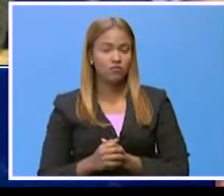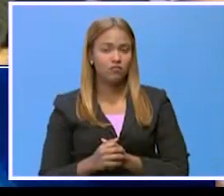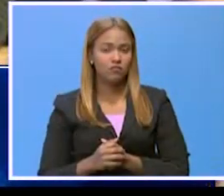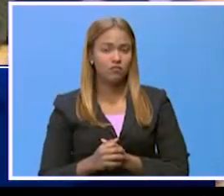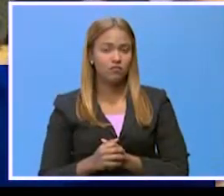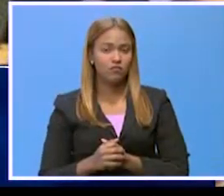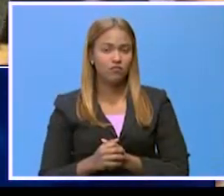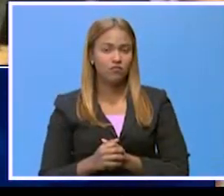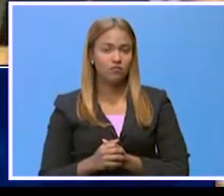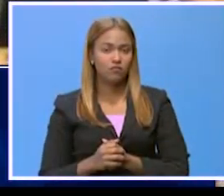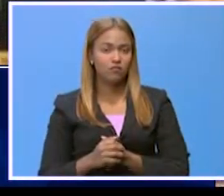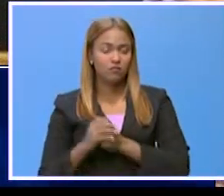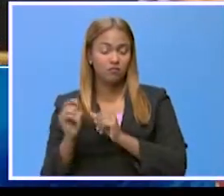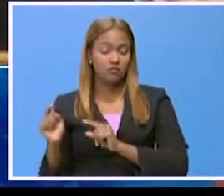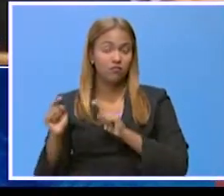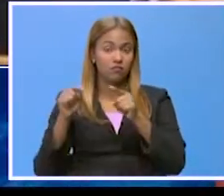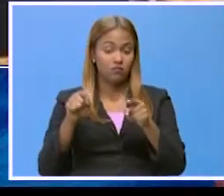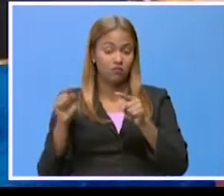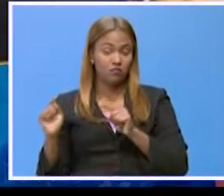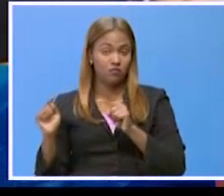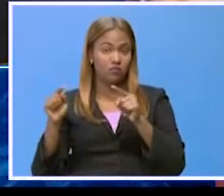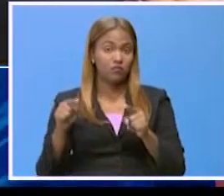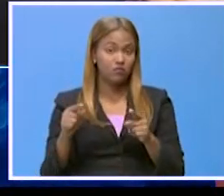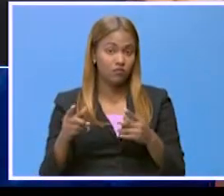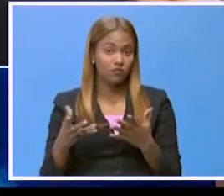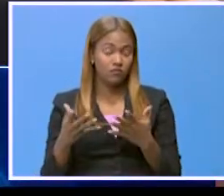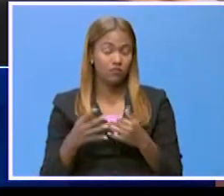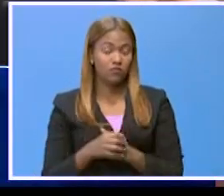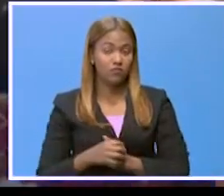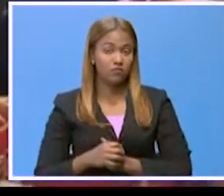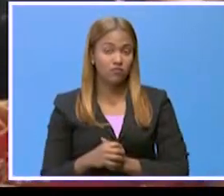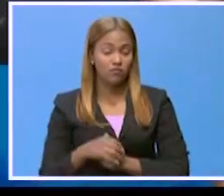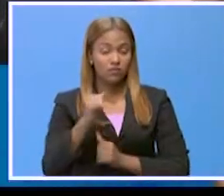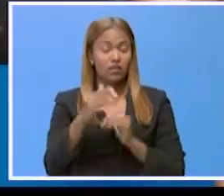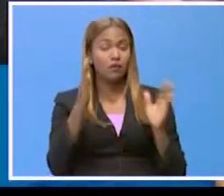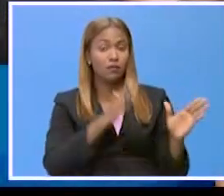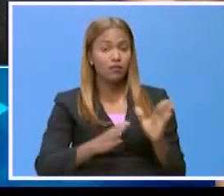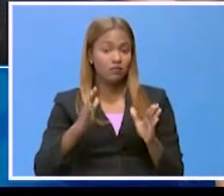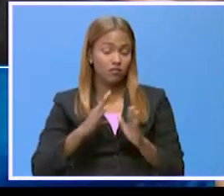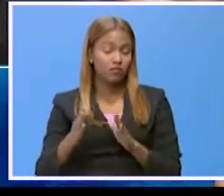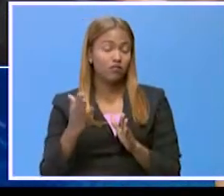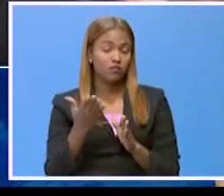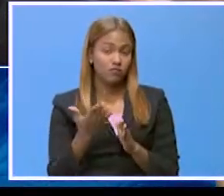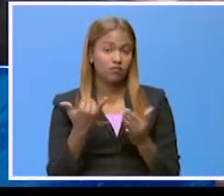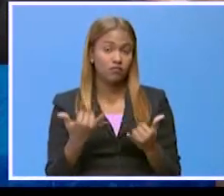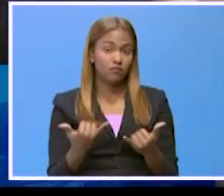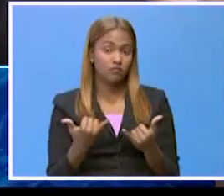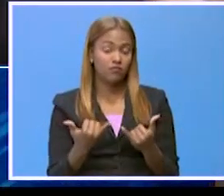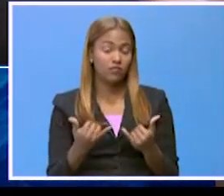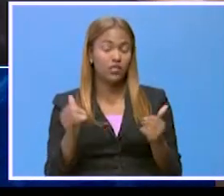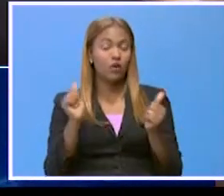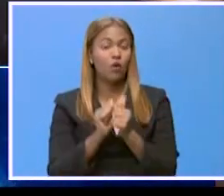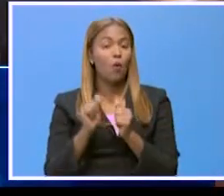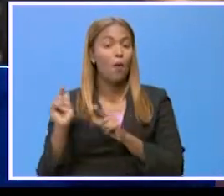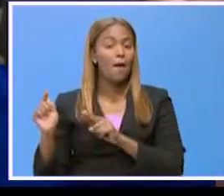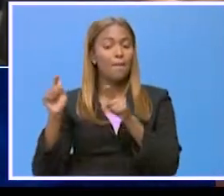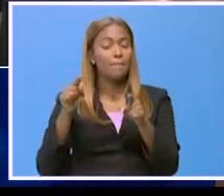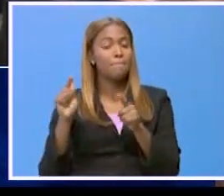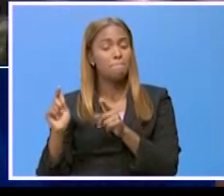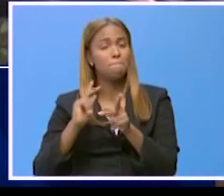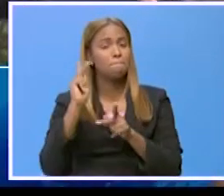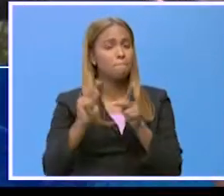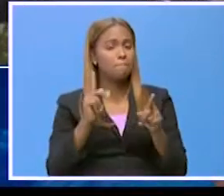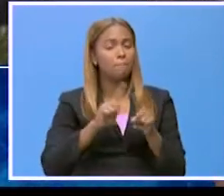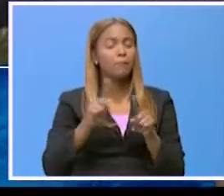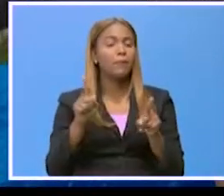la semipresencial y dad es siempre un proceso mixto con presencialidad pero también